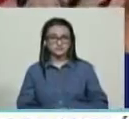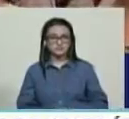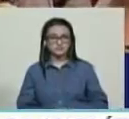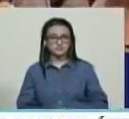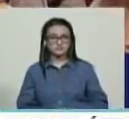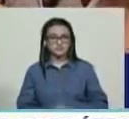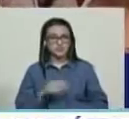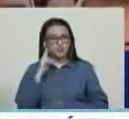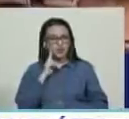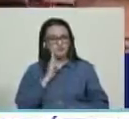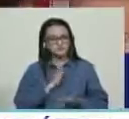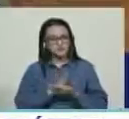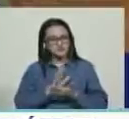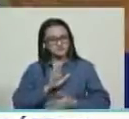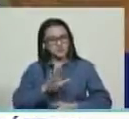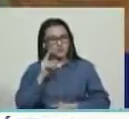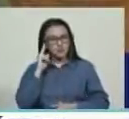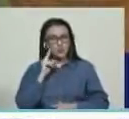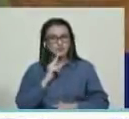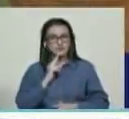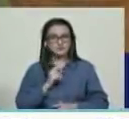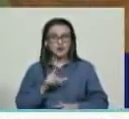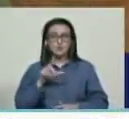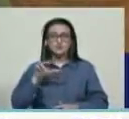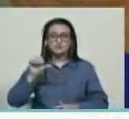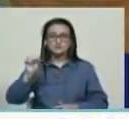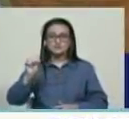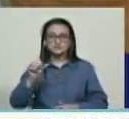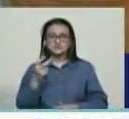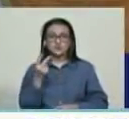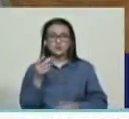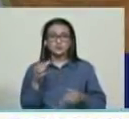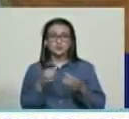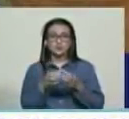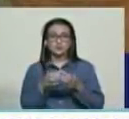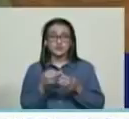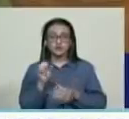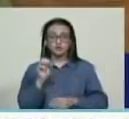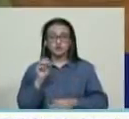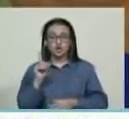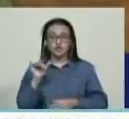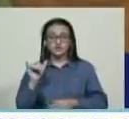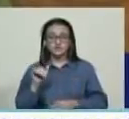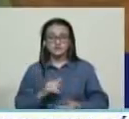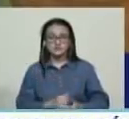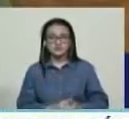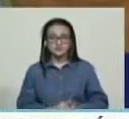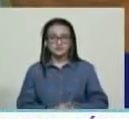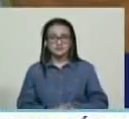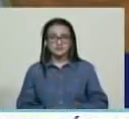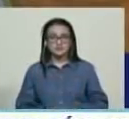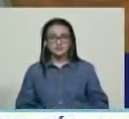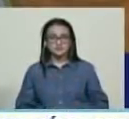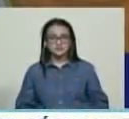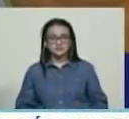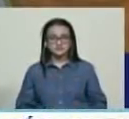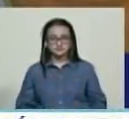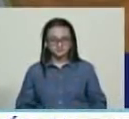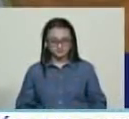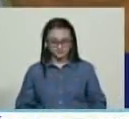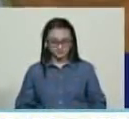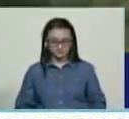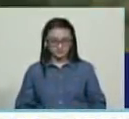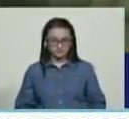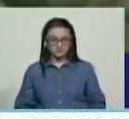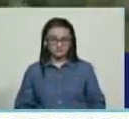Bolívar, siempre Bolívar. General División Luis Guillermo Alfonso Pereda, segundo comandante de la SODI. Alfonso. General